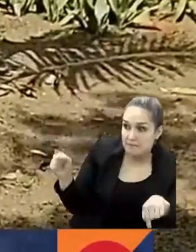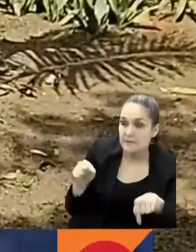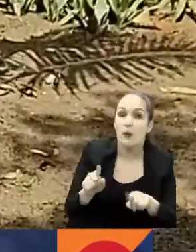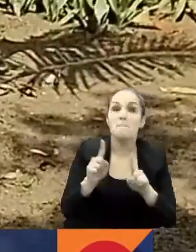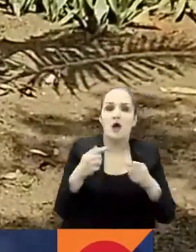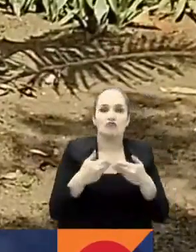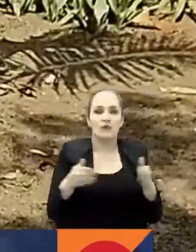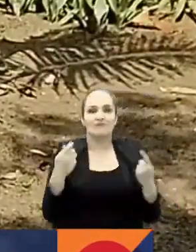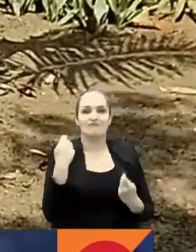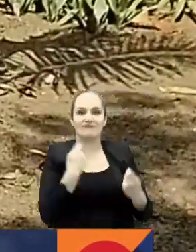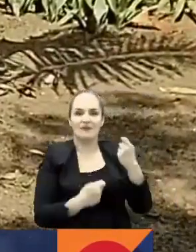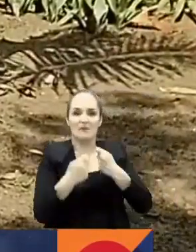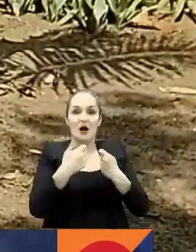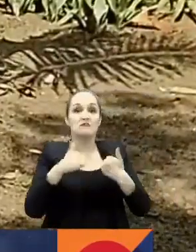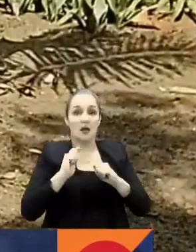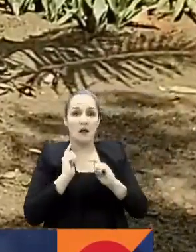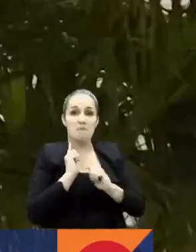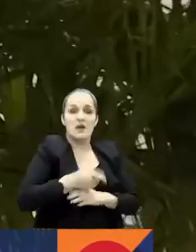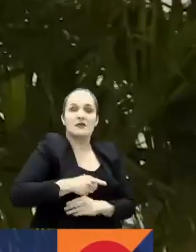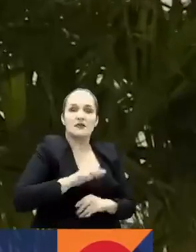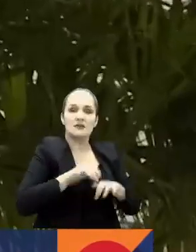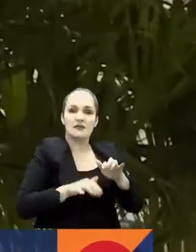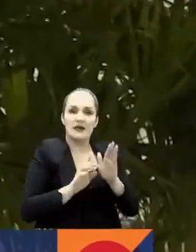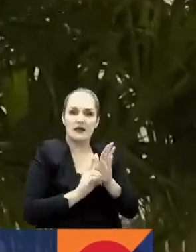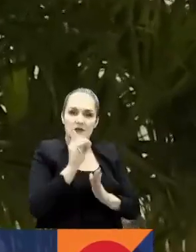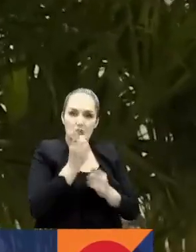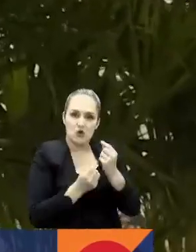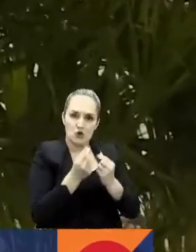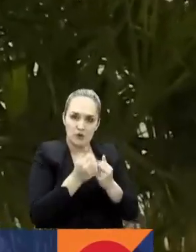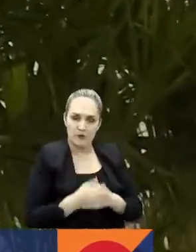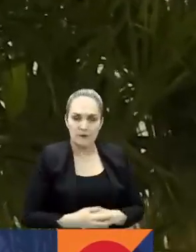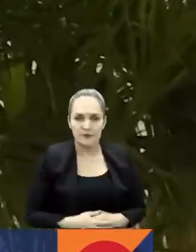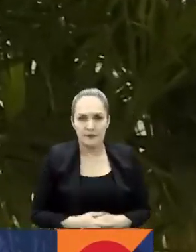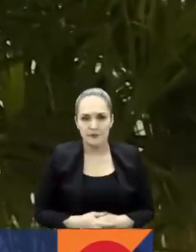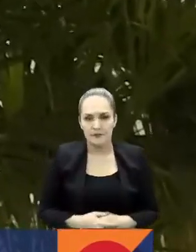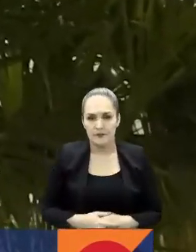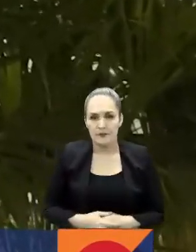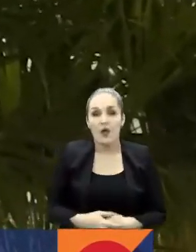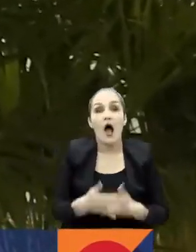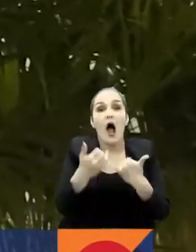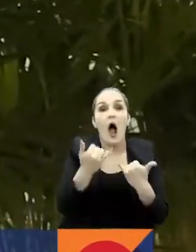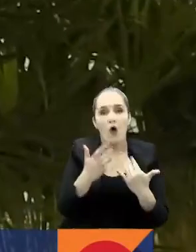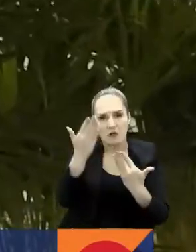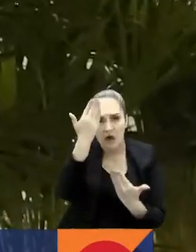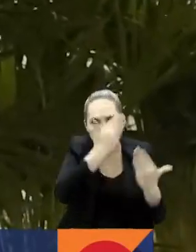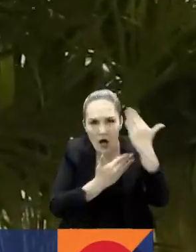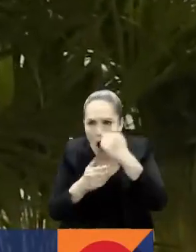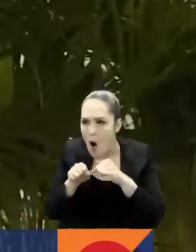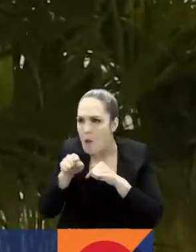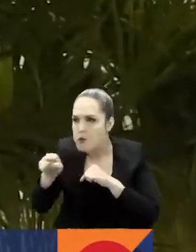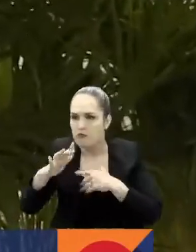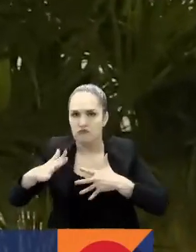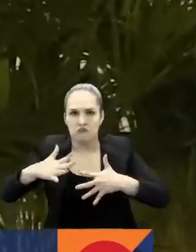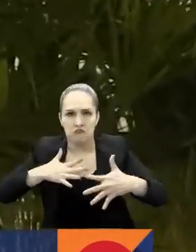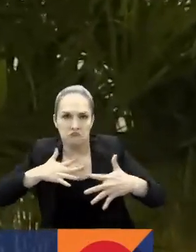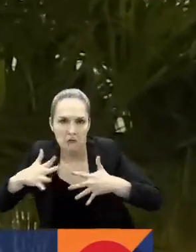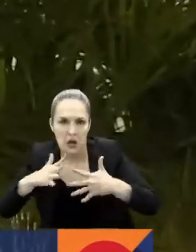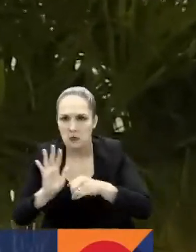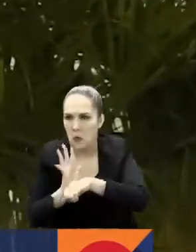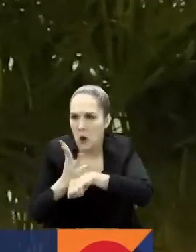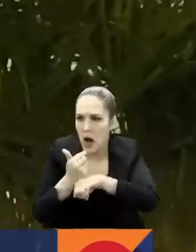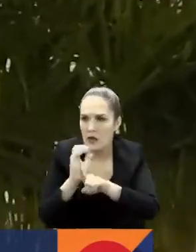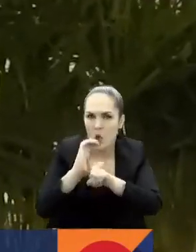por la Secretaría de Desarrollo Económico. ¿Qué sectores se están mirando en detalle? Eventos culturales,